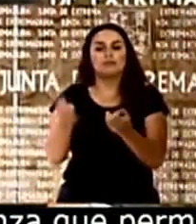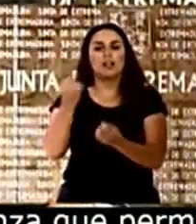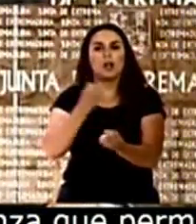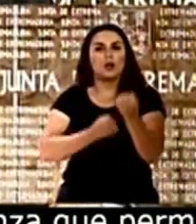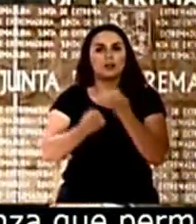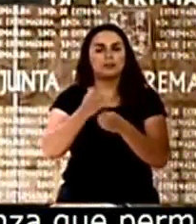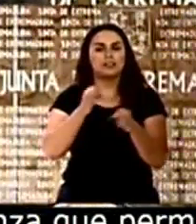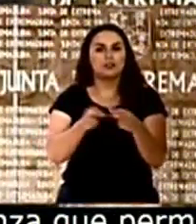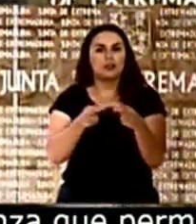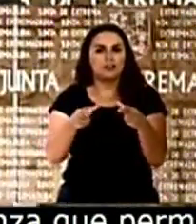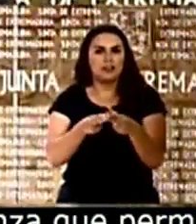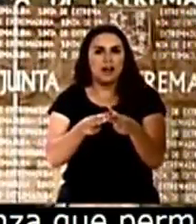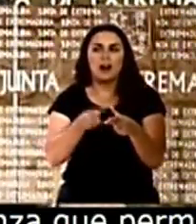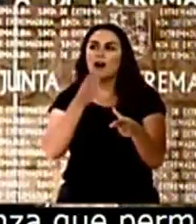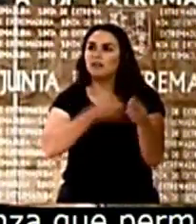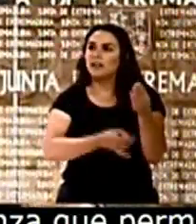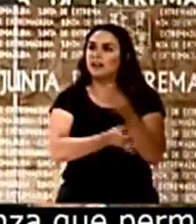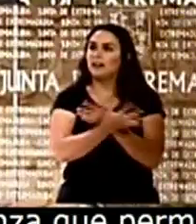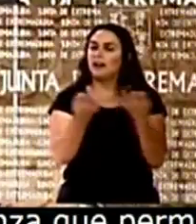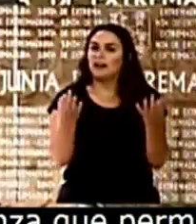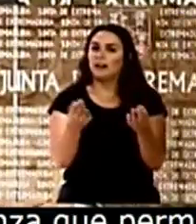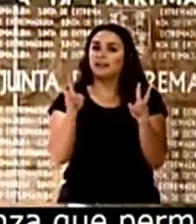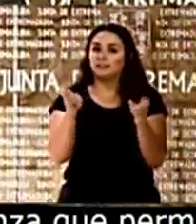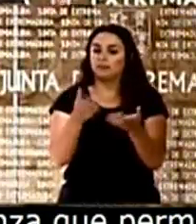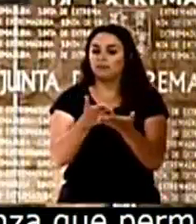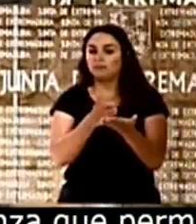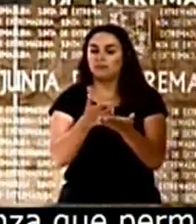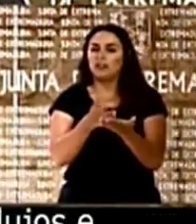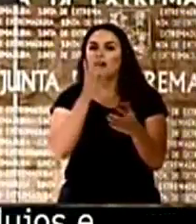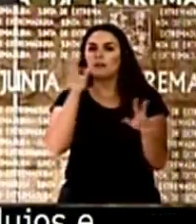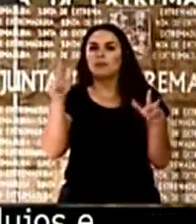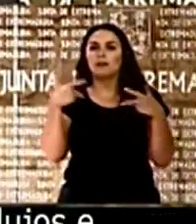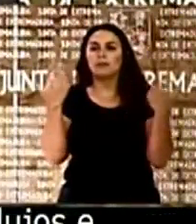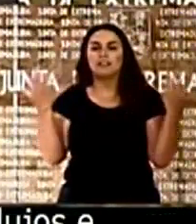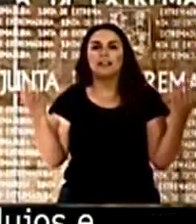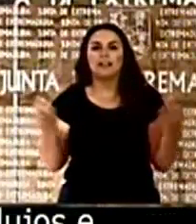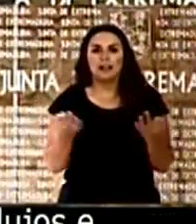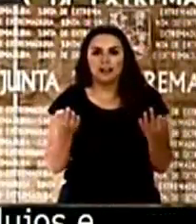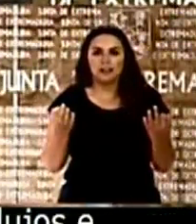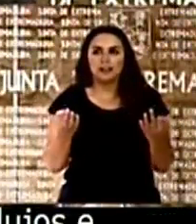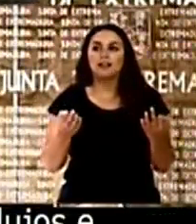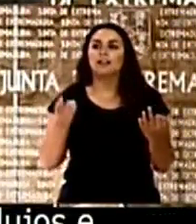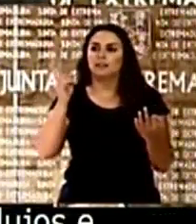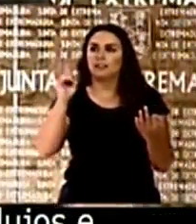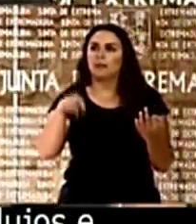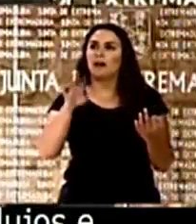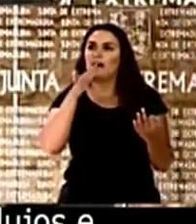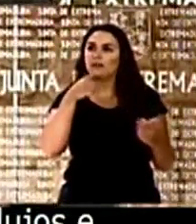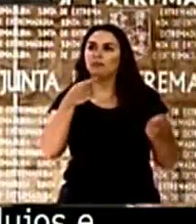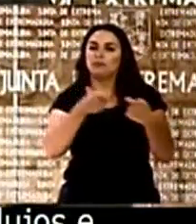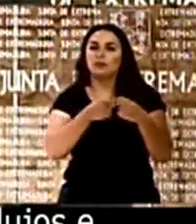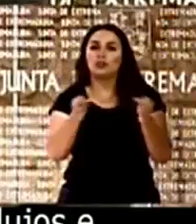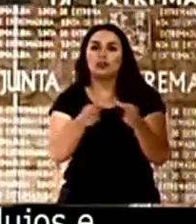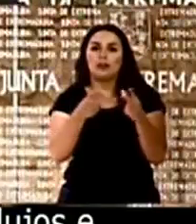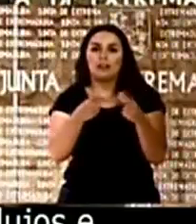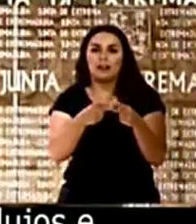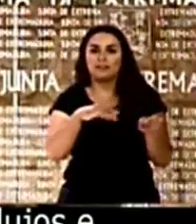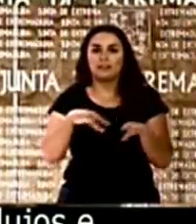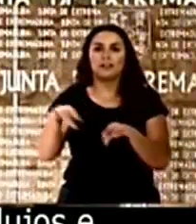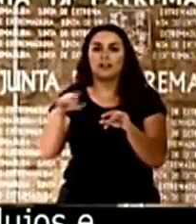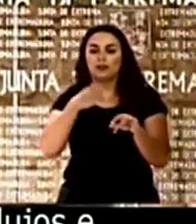y social, que genere flujos e interacciones y que permita con ello esa mayor cohesión social y territorial que